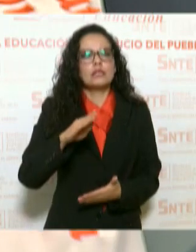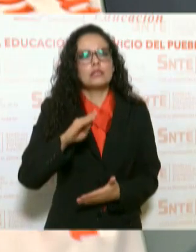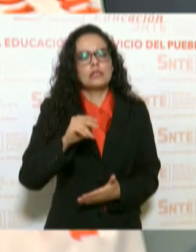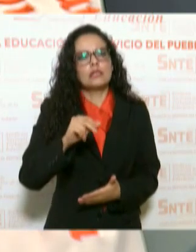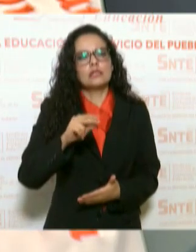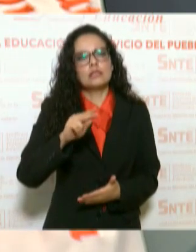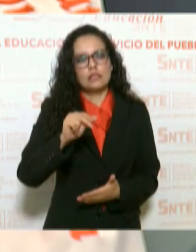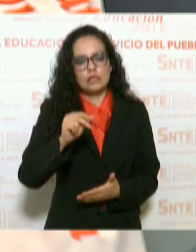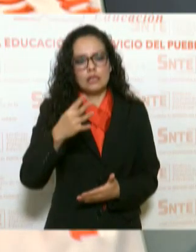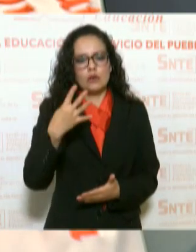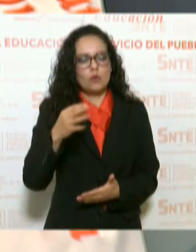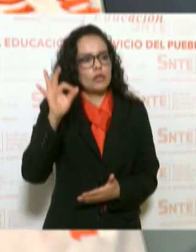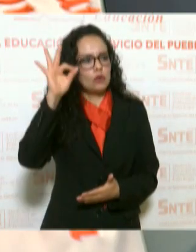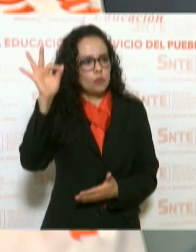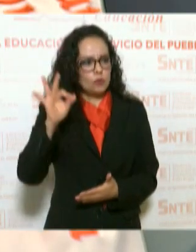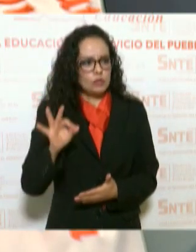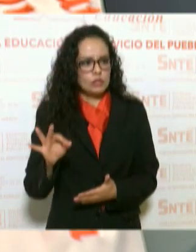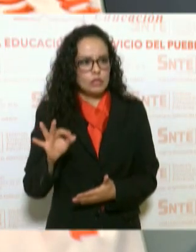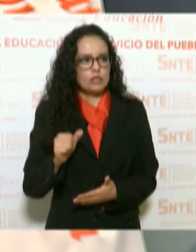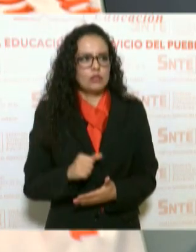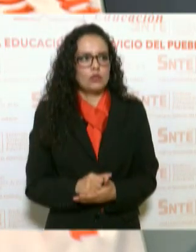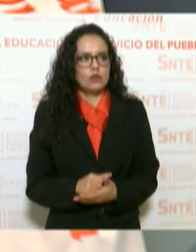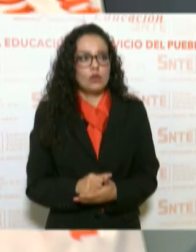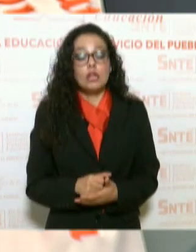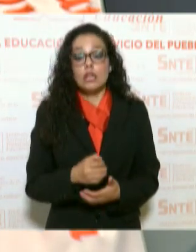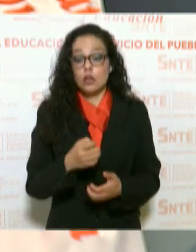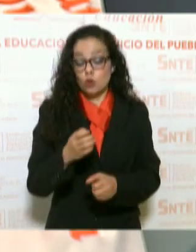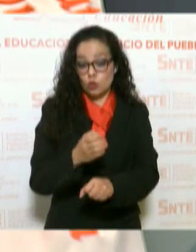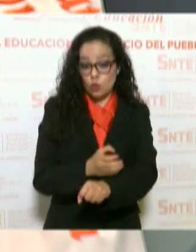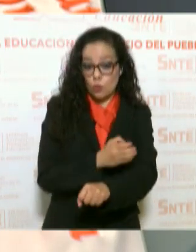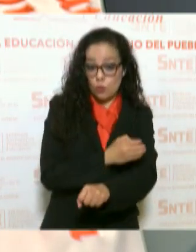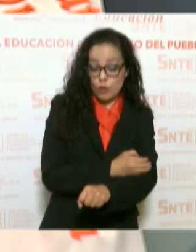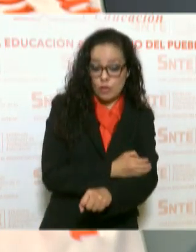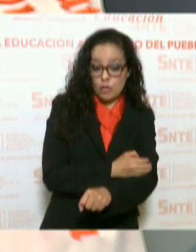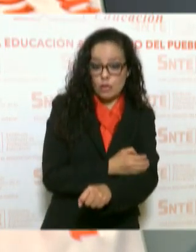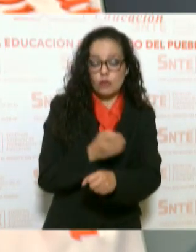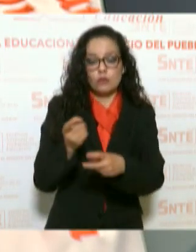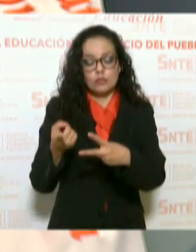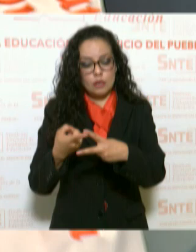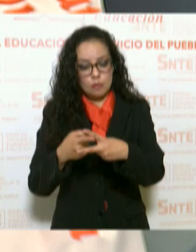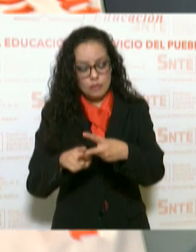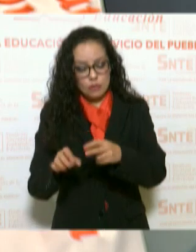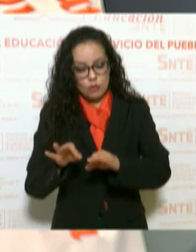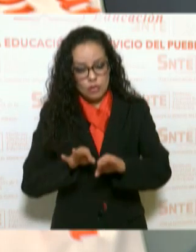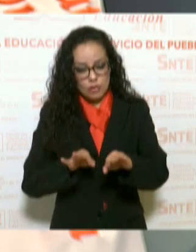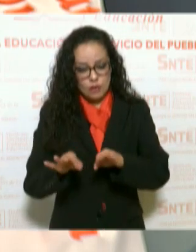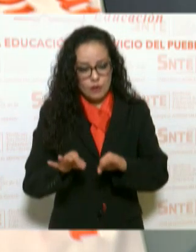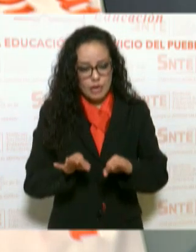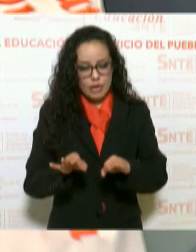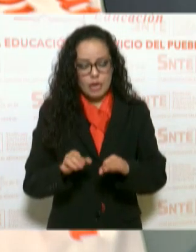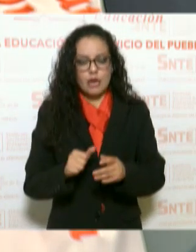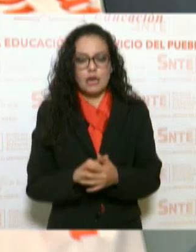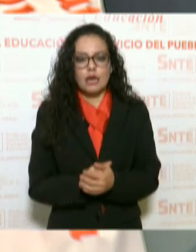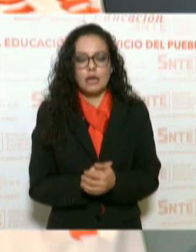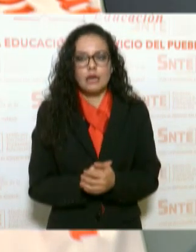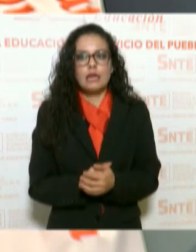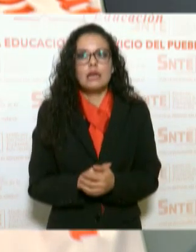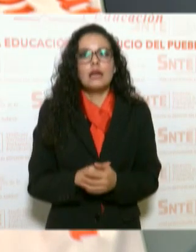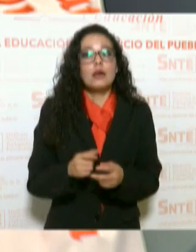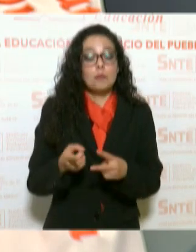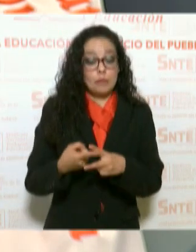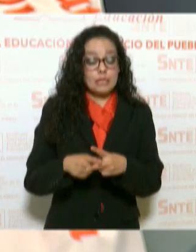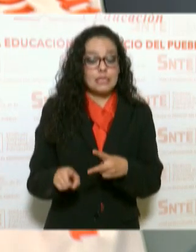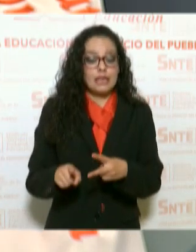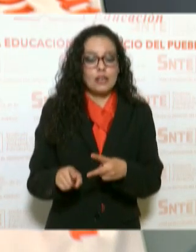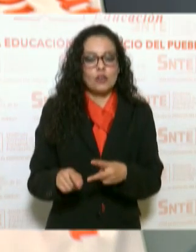74%. Y los compañeros docentes de plaza inicial en este año, el 15% en